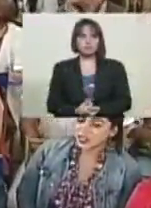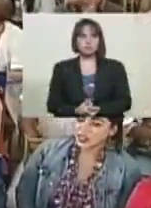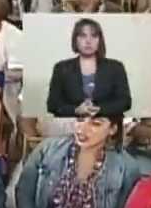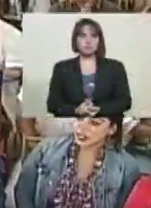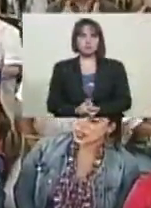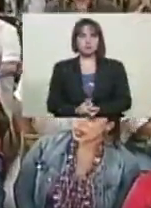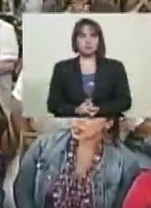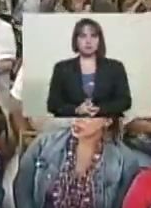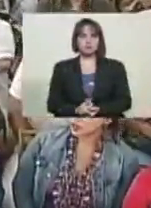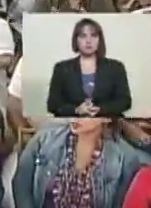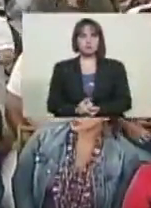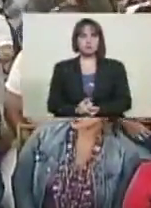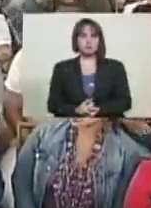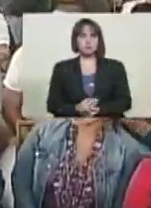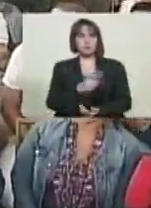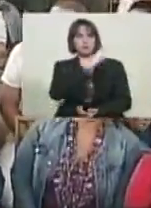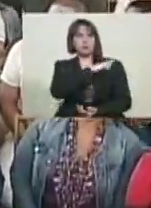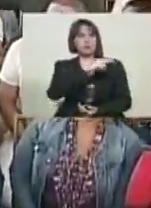directores regionales de salud,